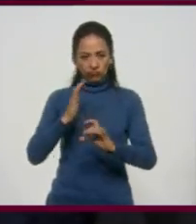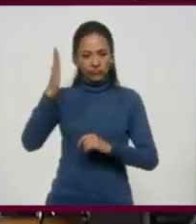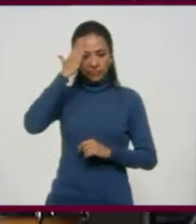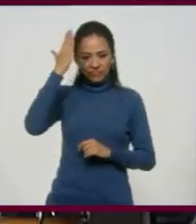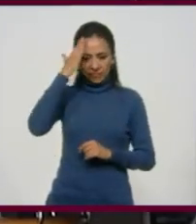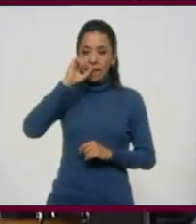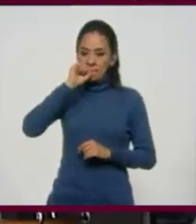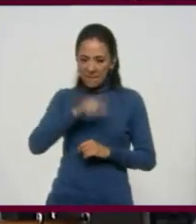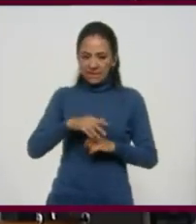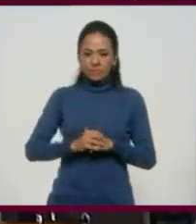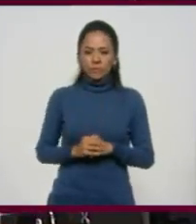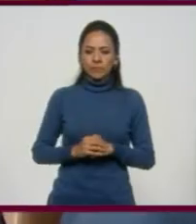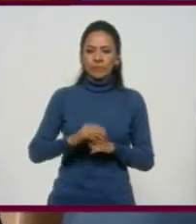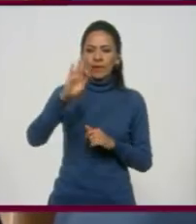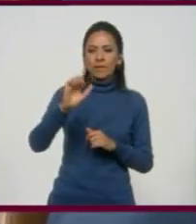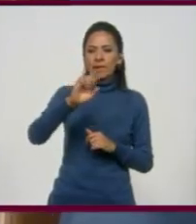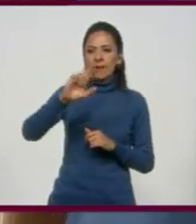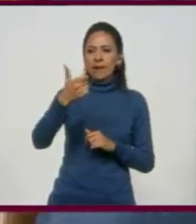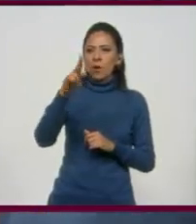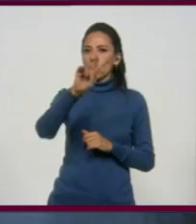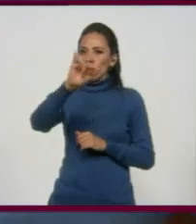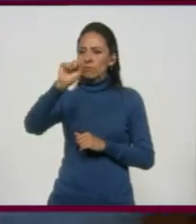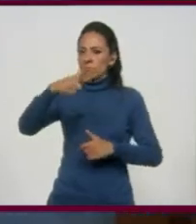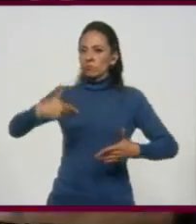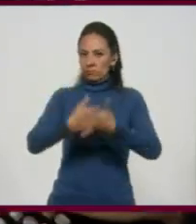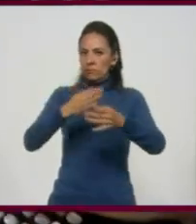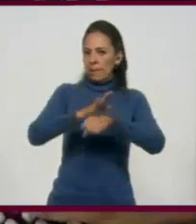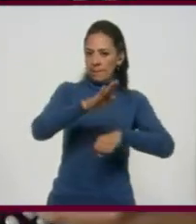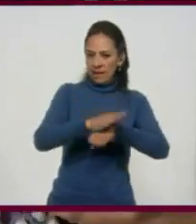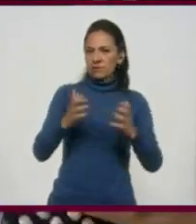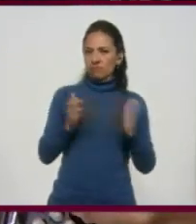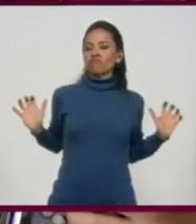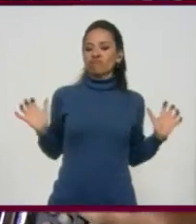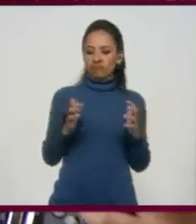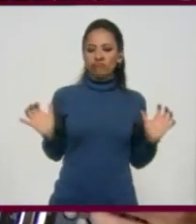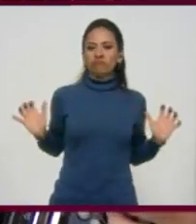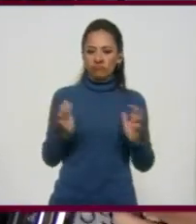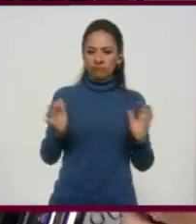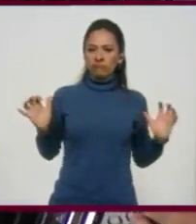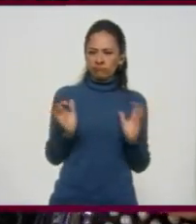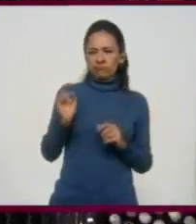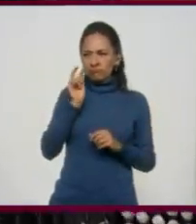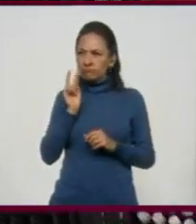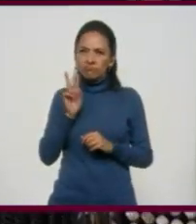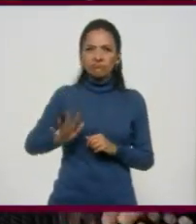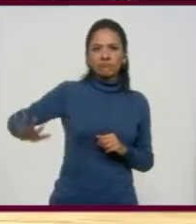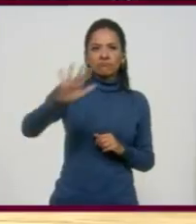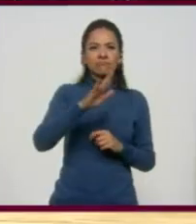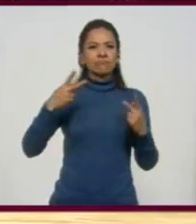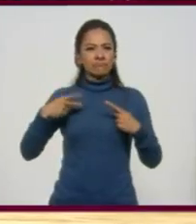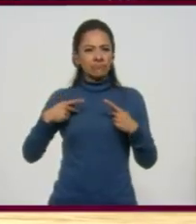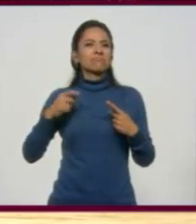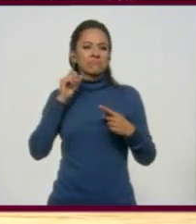Toninho Ferragutti, músico brasileño con el acordeón al frente, observador del entorno y atento a los sonidos de su gente, de